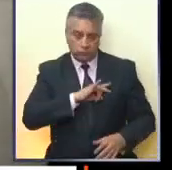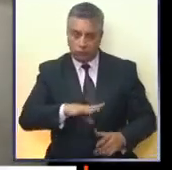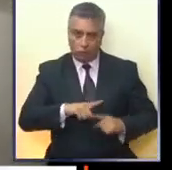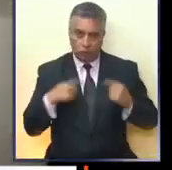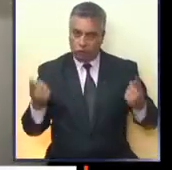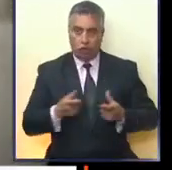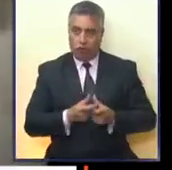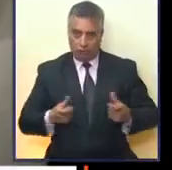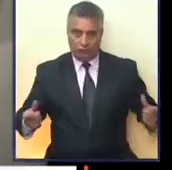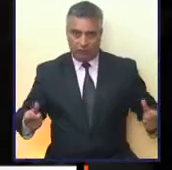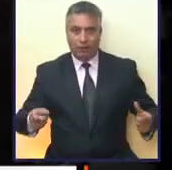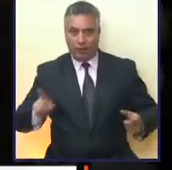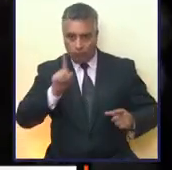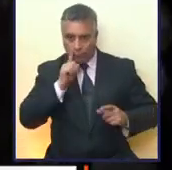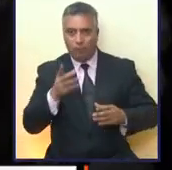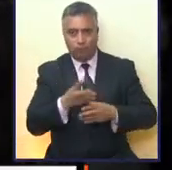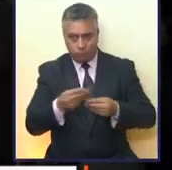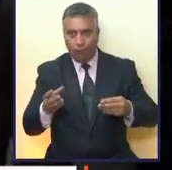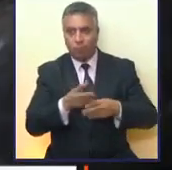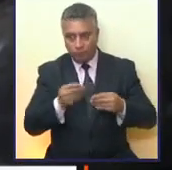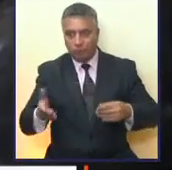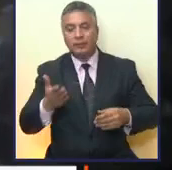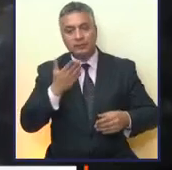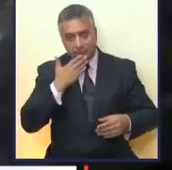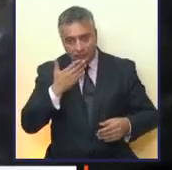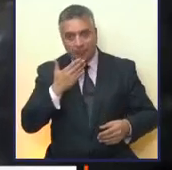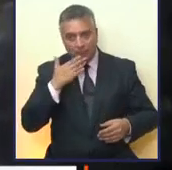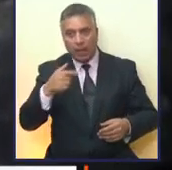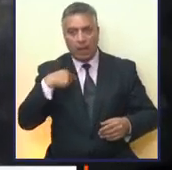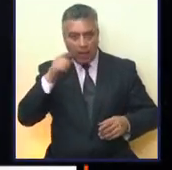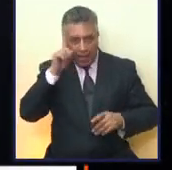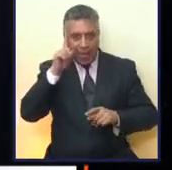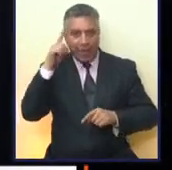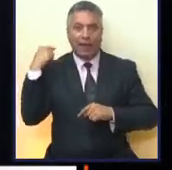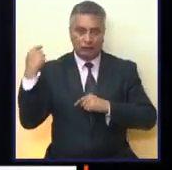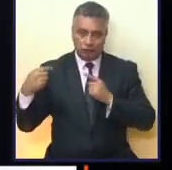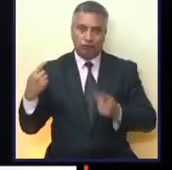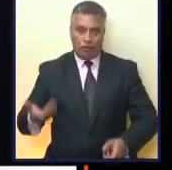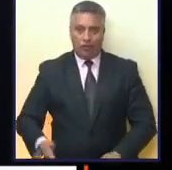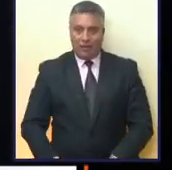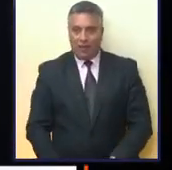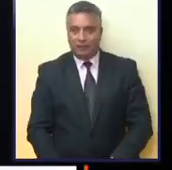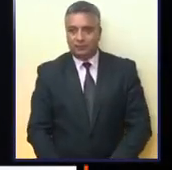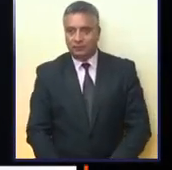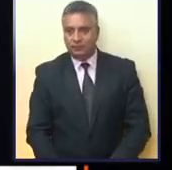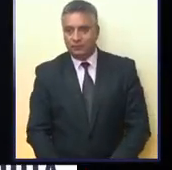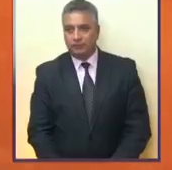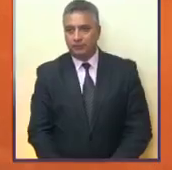están desaparecidos y con ello también parte de nuestra historia.